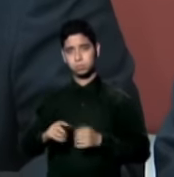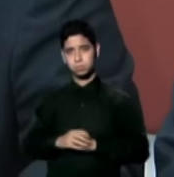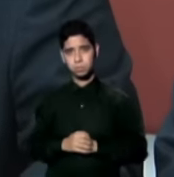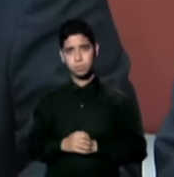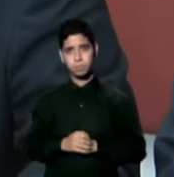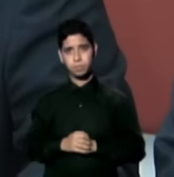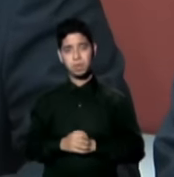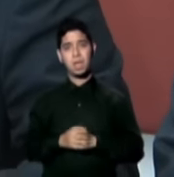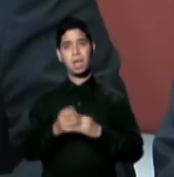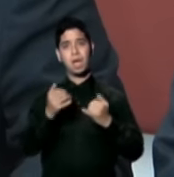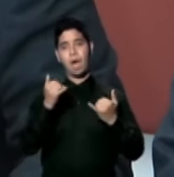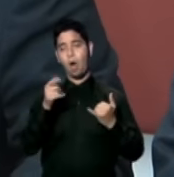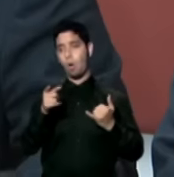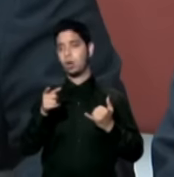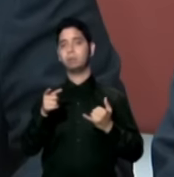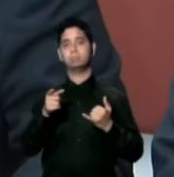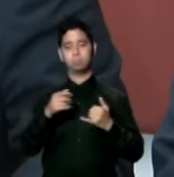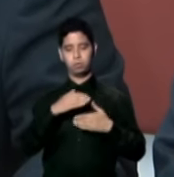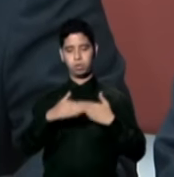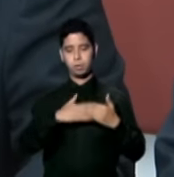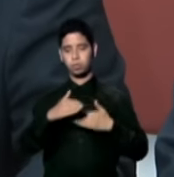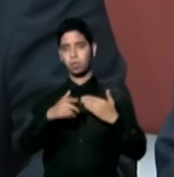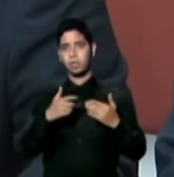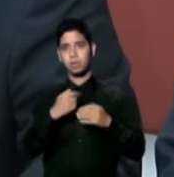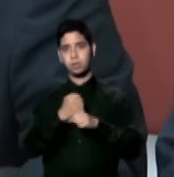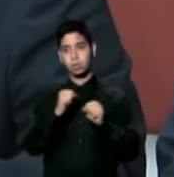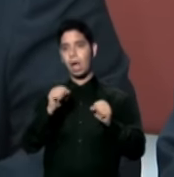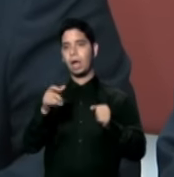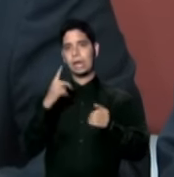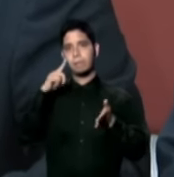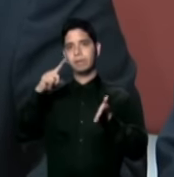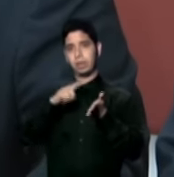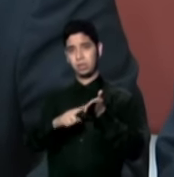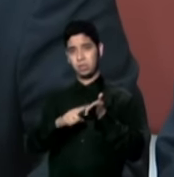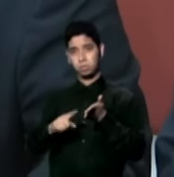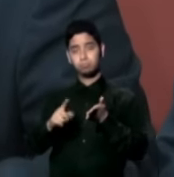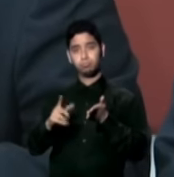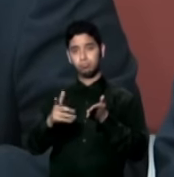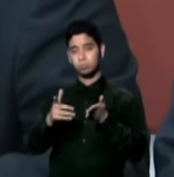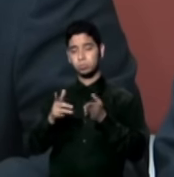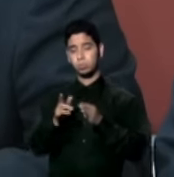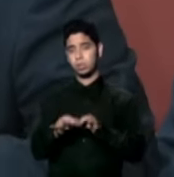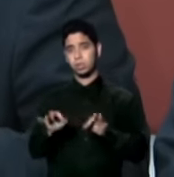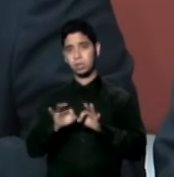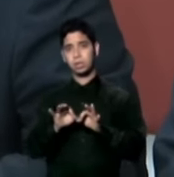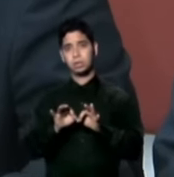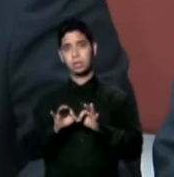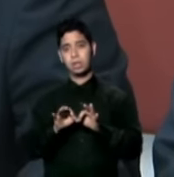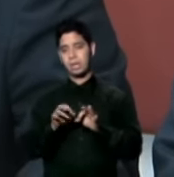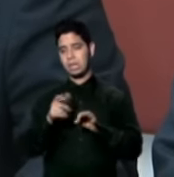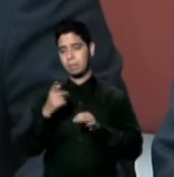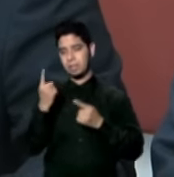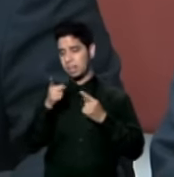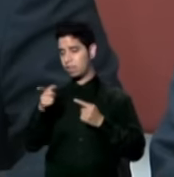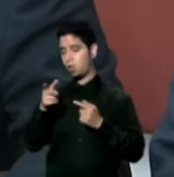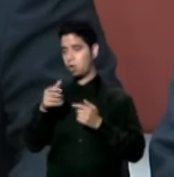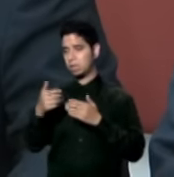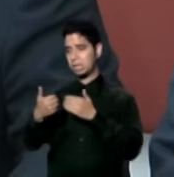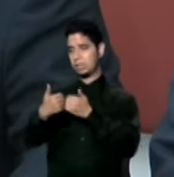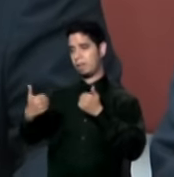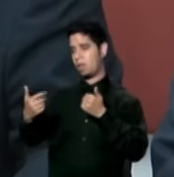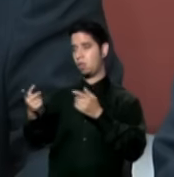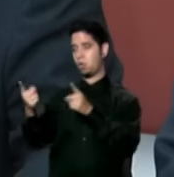mirarlo. El protocolo de seguridad del gobernador y su familia hay que mirarlo. No podemos descartarlo y darle esto un hecho aislado. Esto es un hecho que hay que